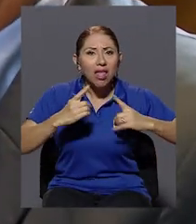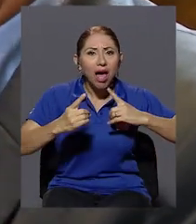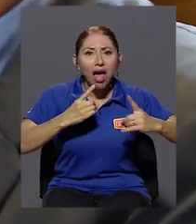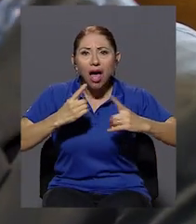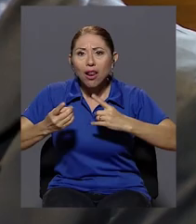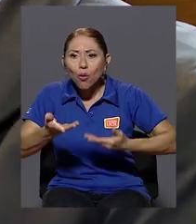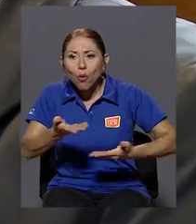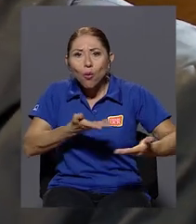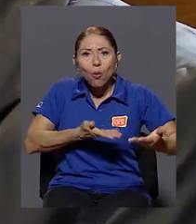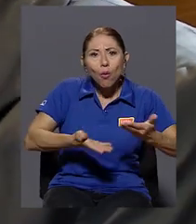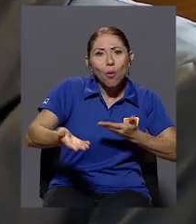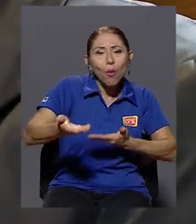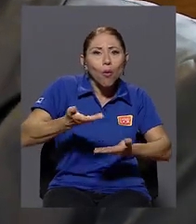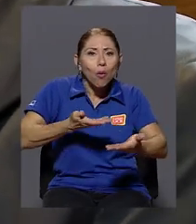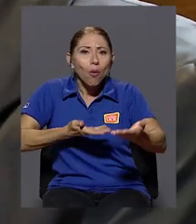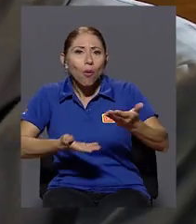diálogo,